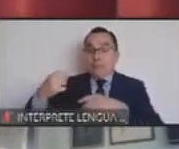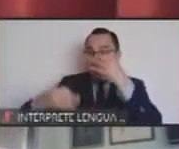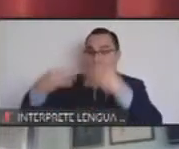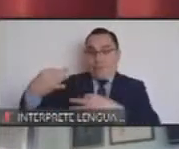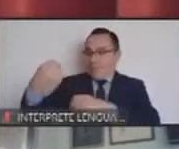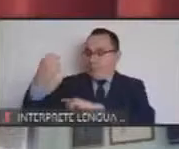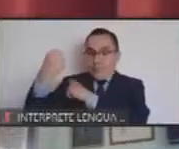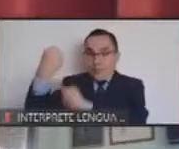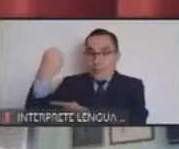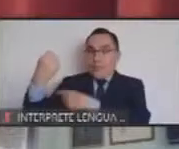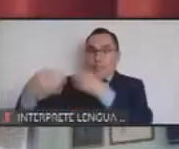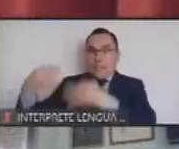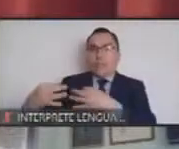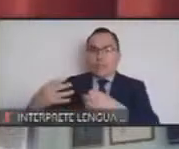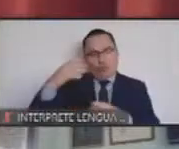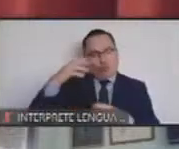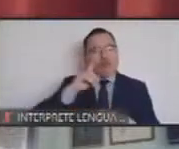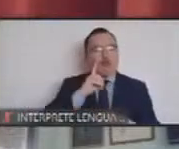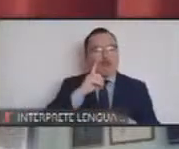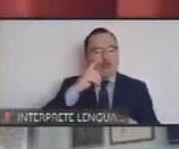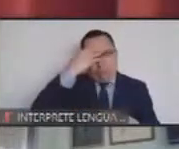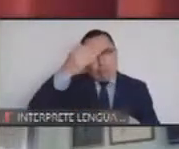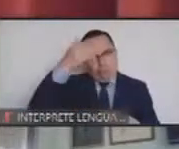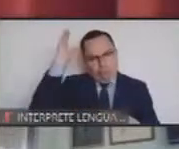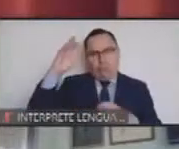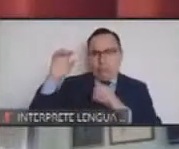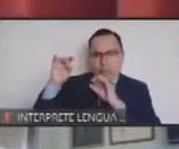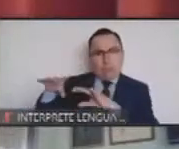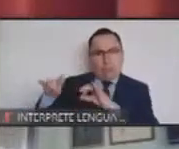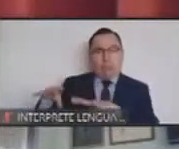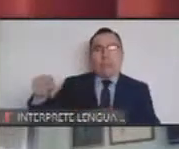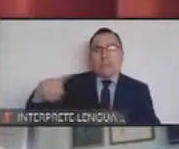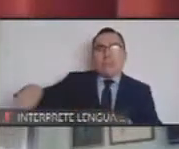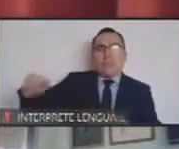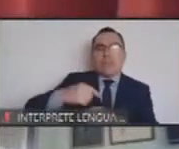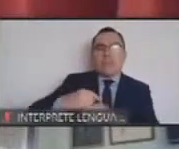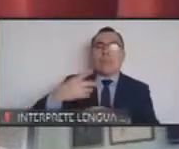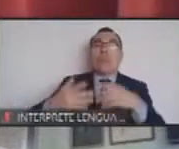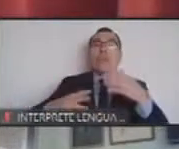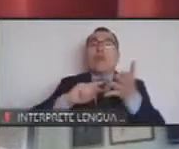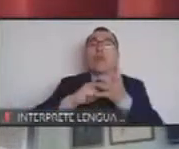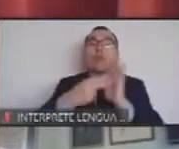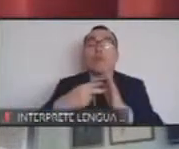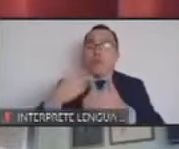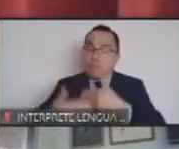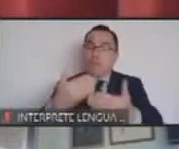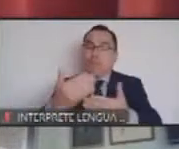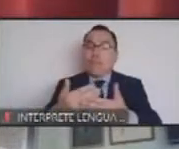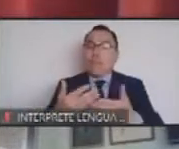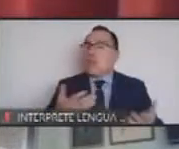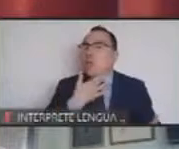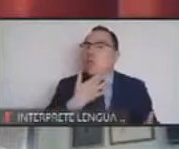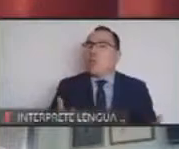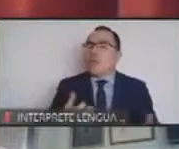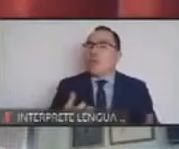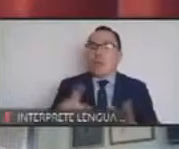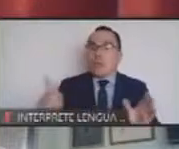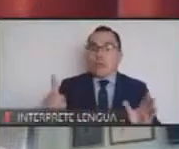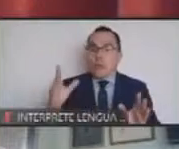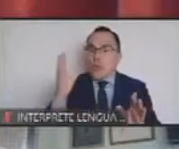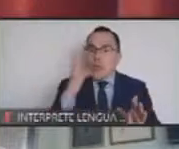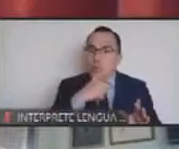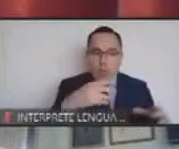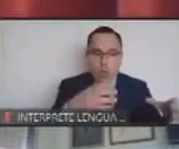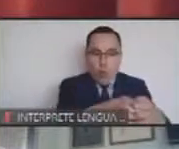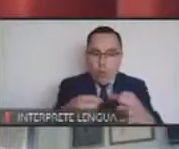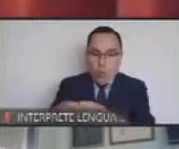capacidad para hacerse cargo de situaciones en que desgraciadamente se pueden dar estas situaciones. Porque ningún órgano es inmune a